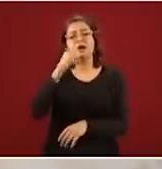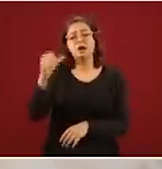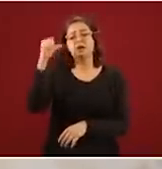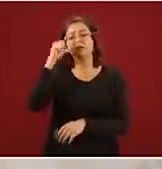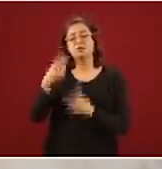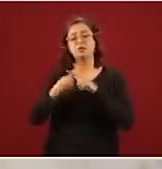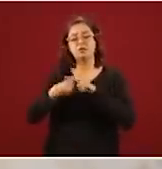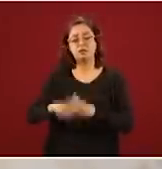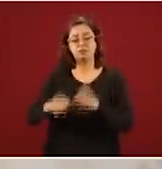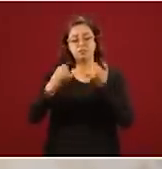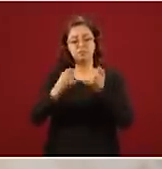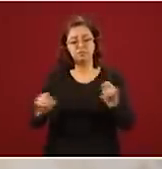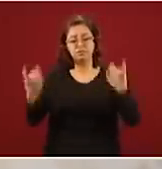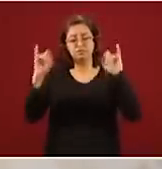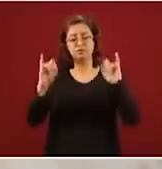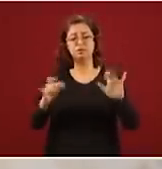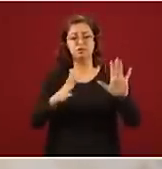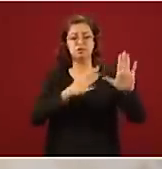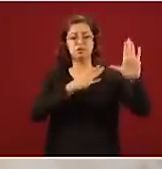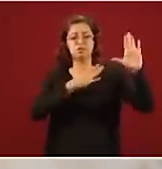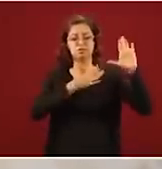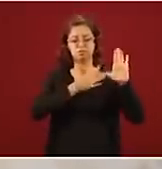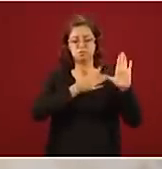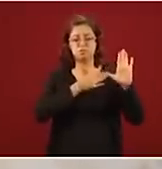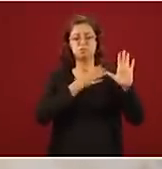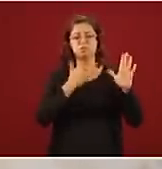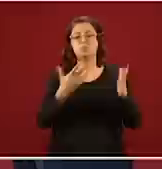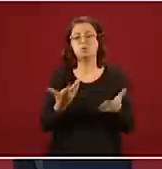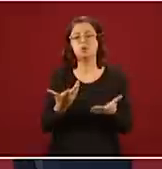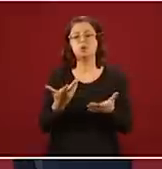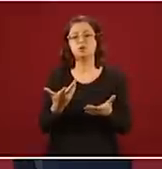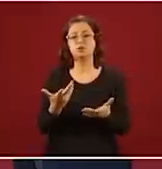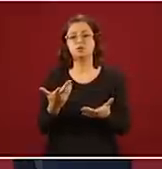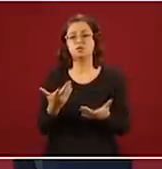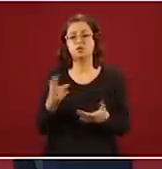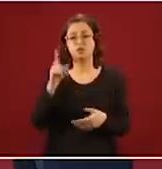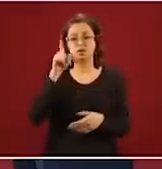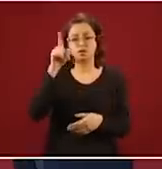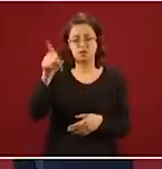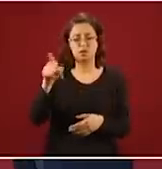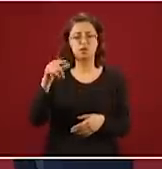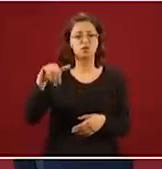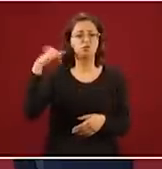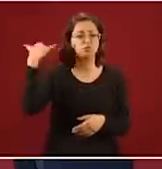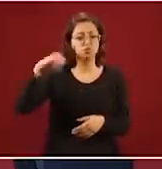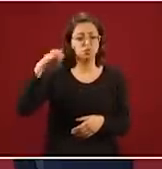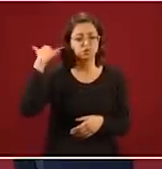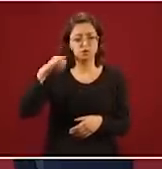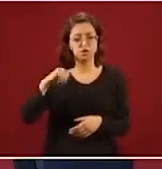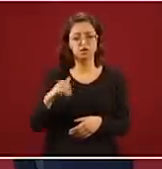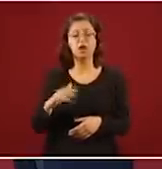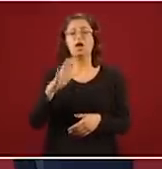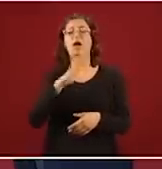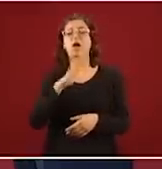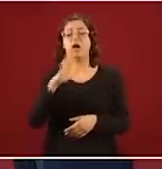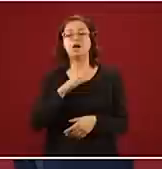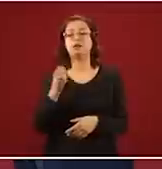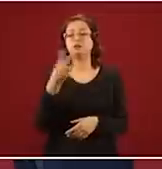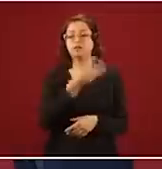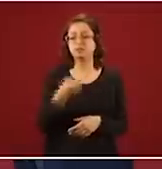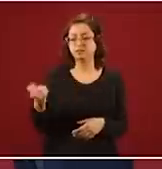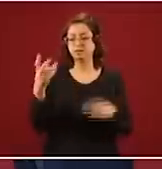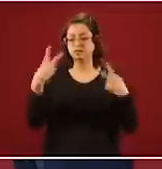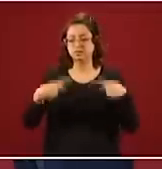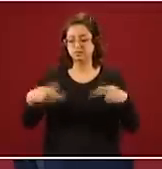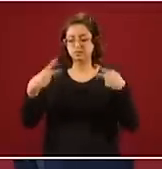inauguramos un compromiso que tenía el señor presidente en Tecash, Yucatán. Hay más de 300